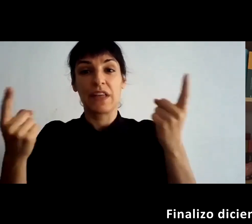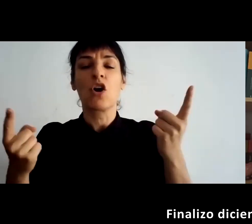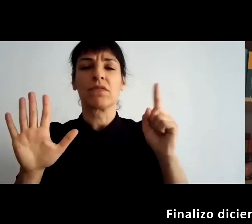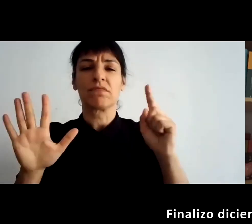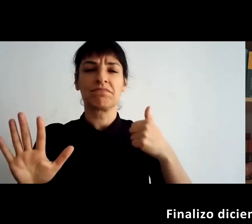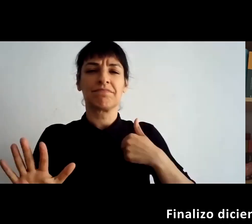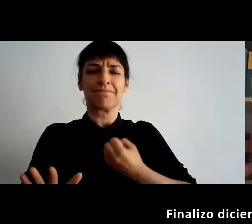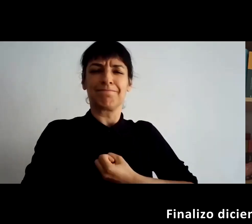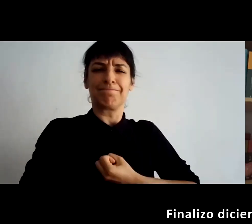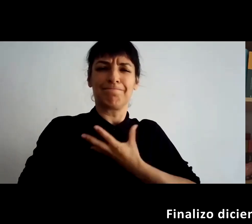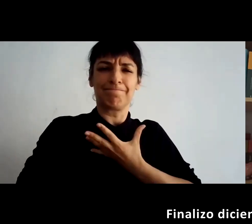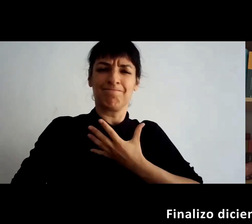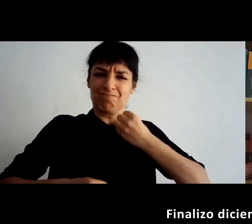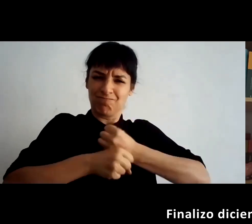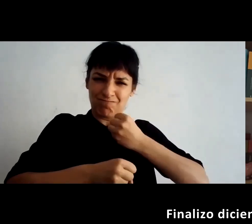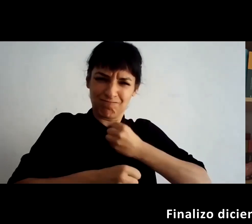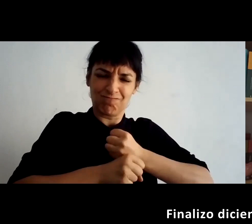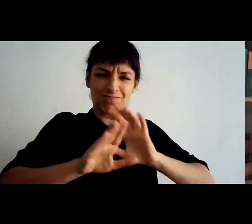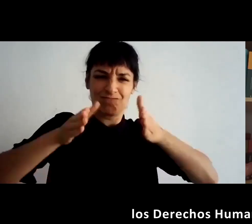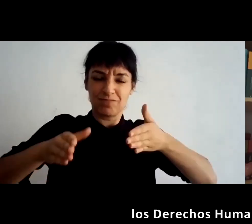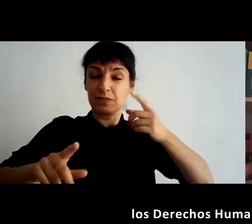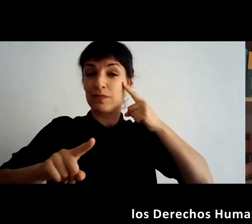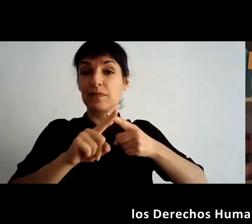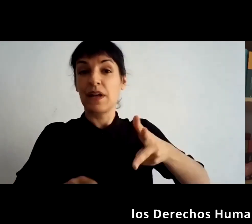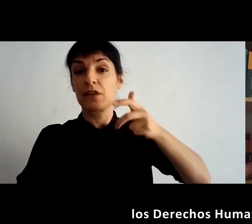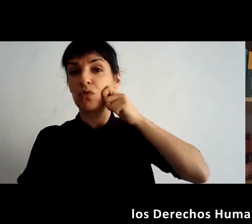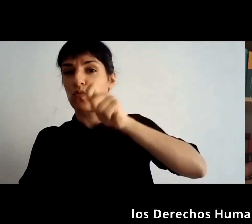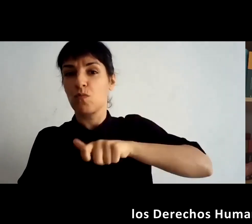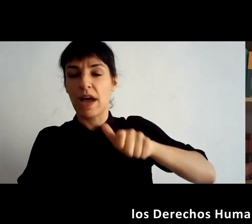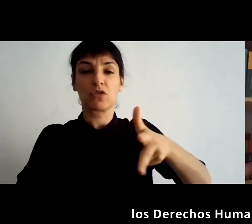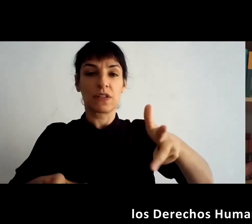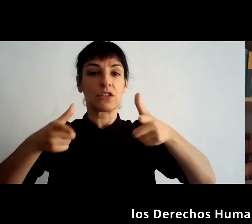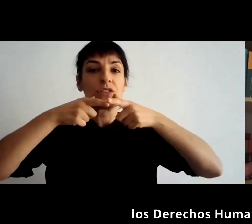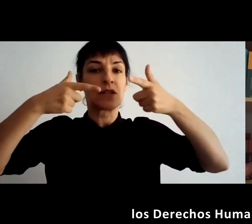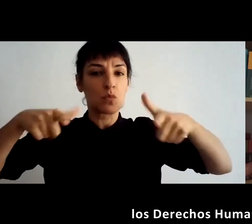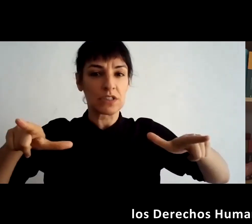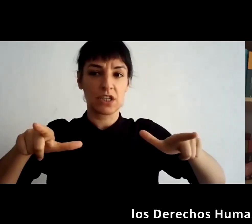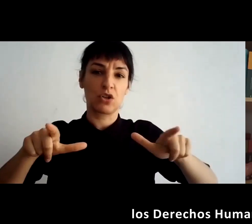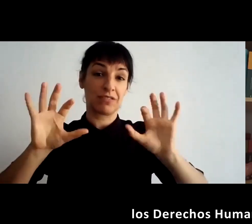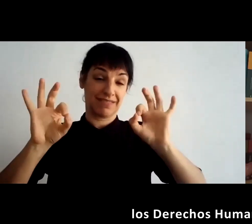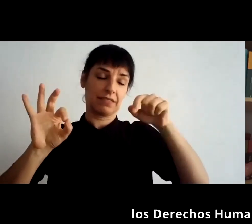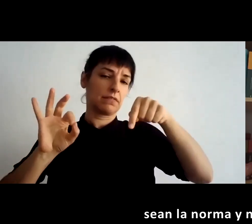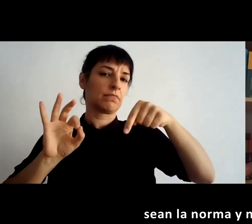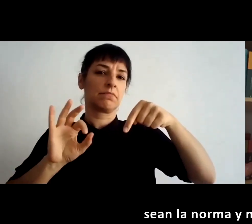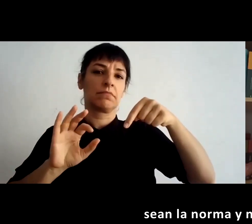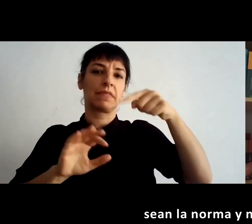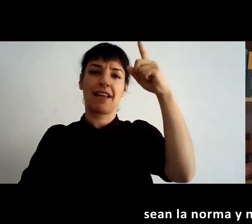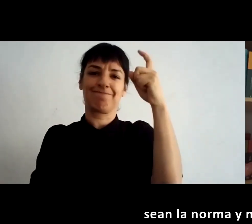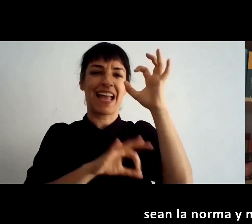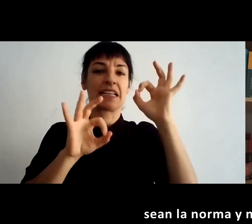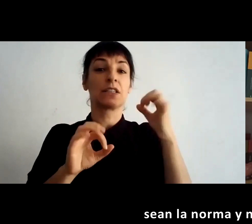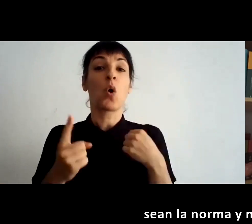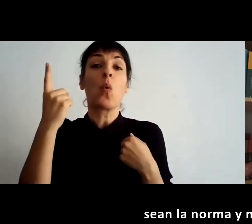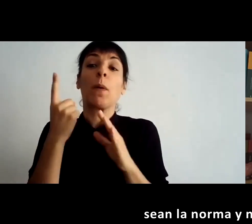pasión, tesón, para que los derechos humanos, los derechos lingüísticos, en este caso, sean la norma y no la